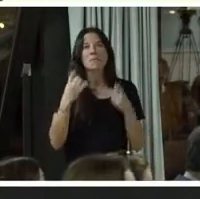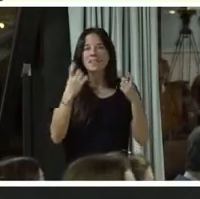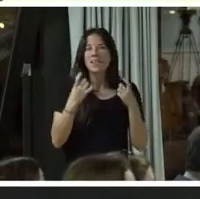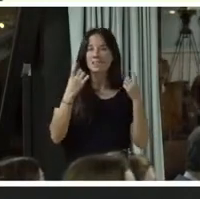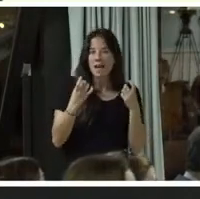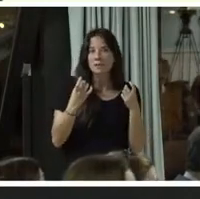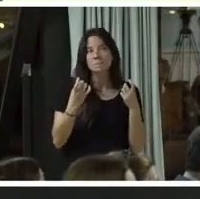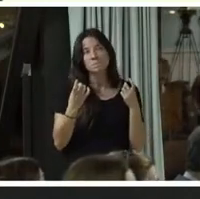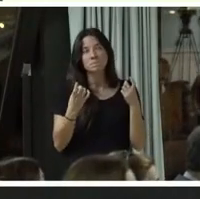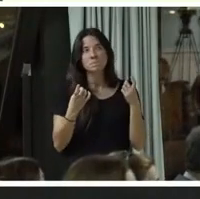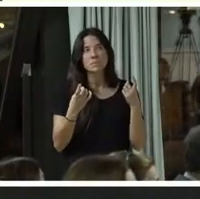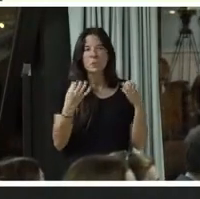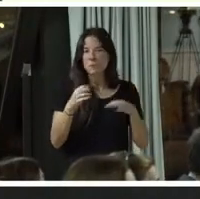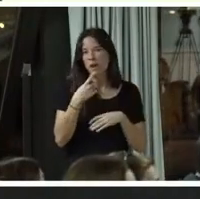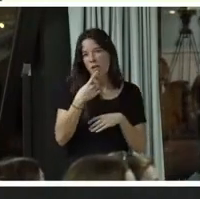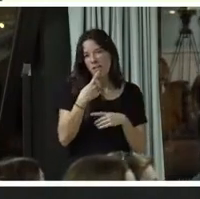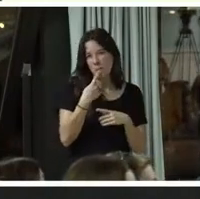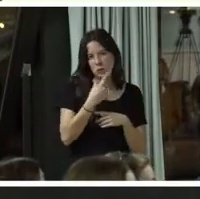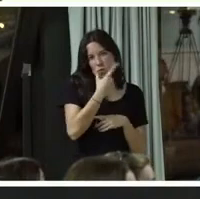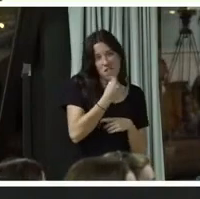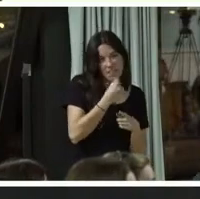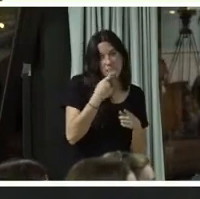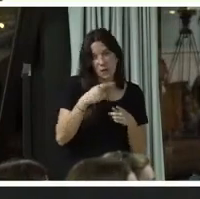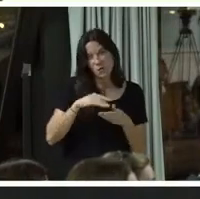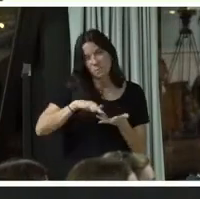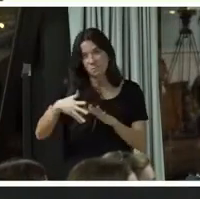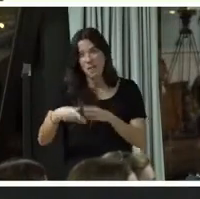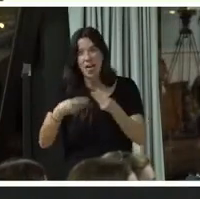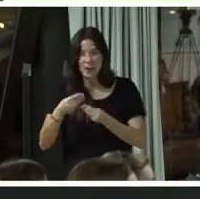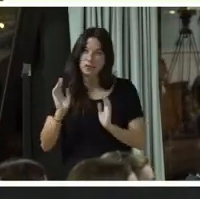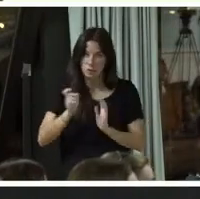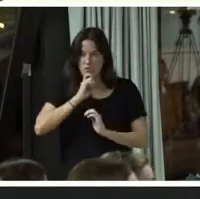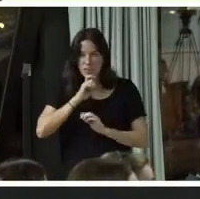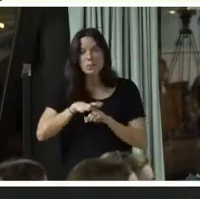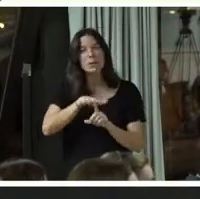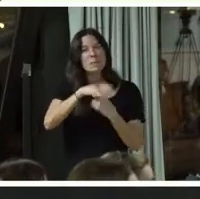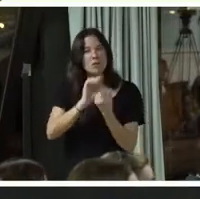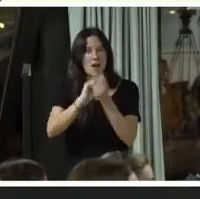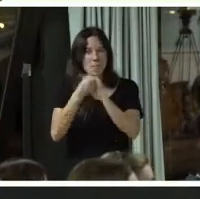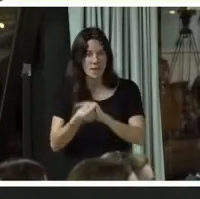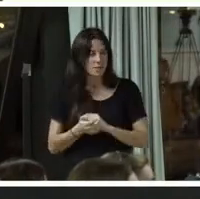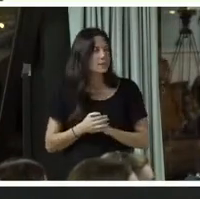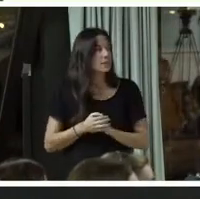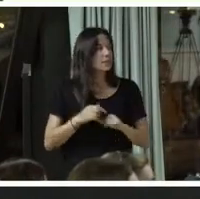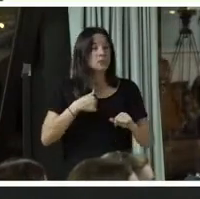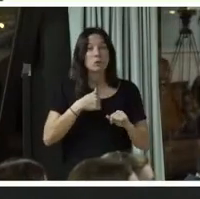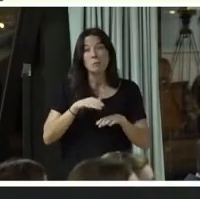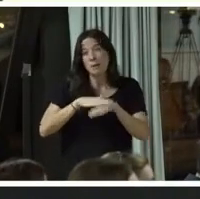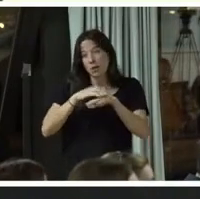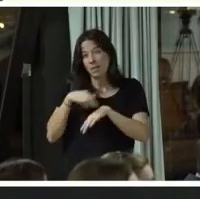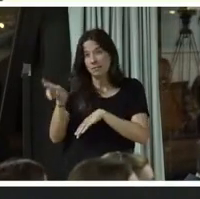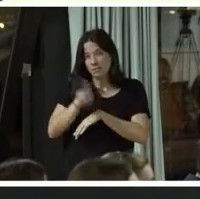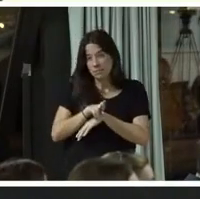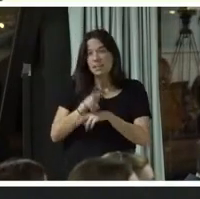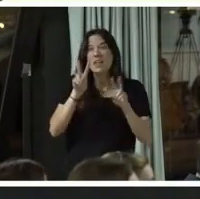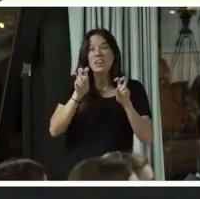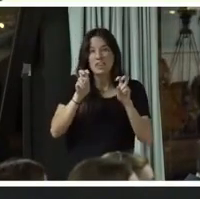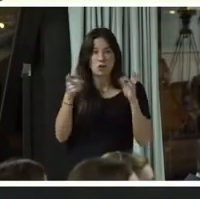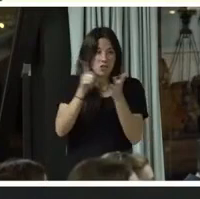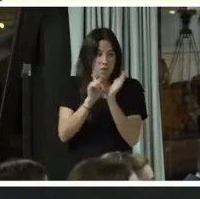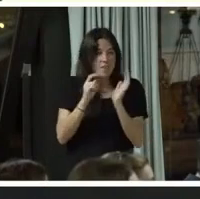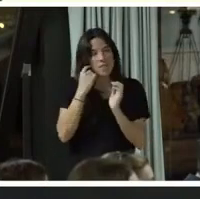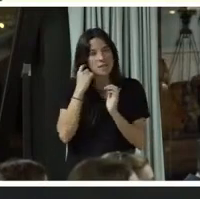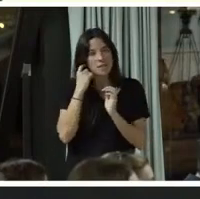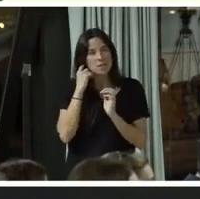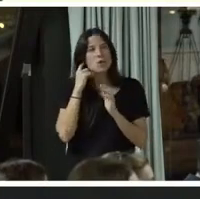intentar esto se dice más pronto que se hace claro es de cambiar el marco No Y ahí sí quería recuperar y y perdonad que cite eh un